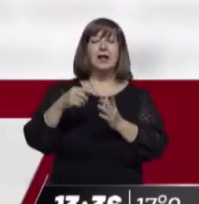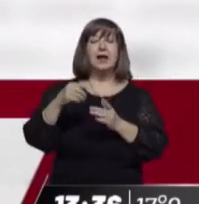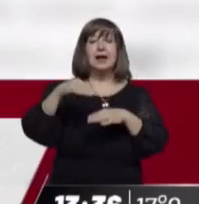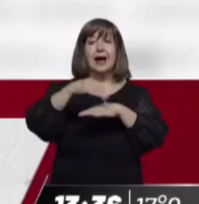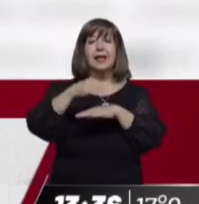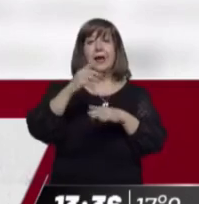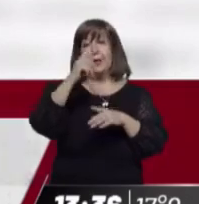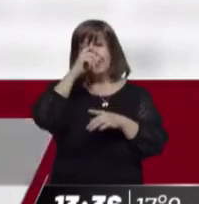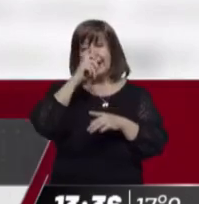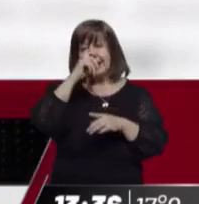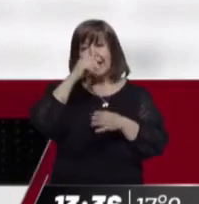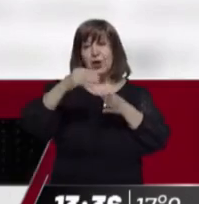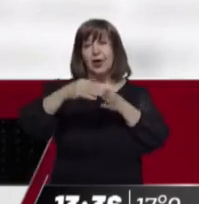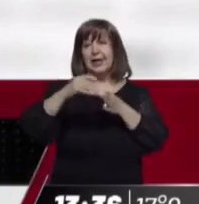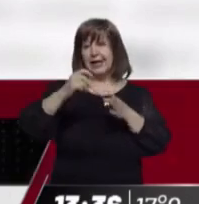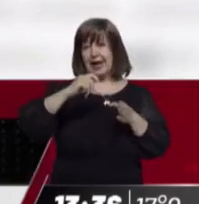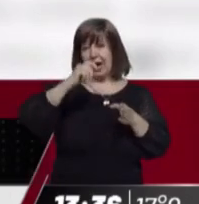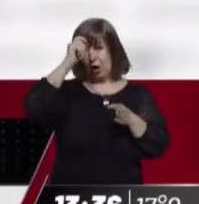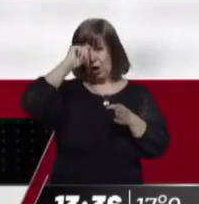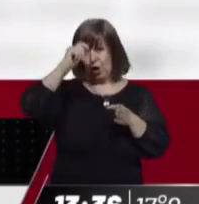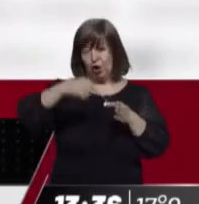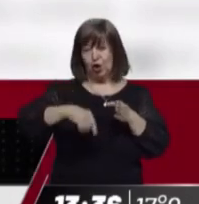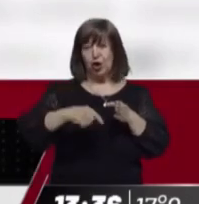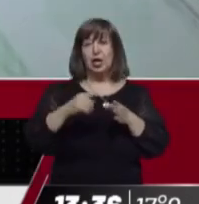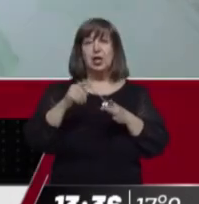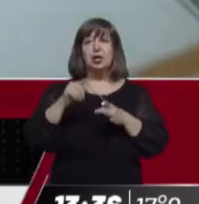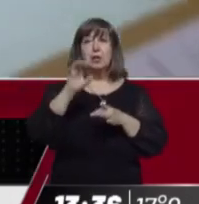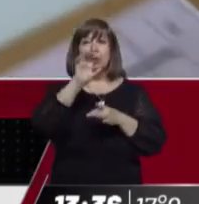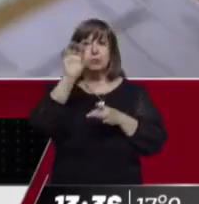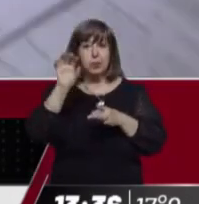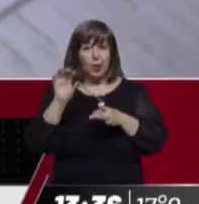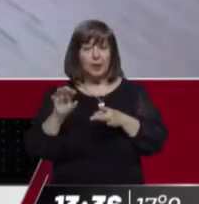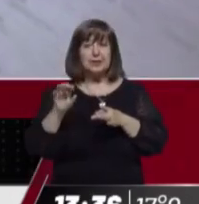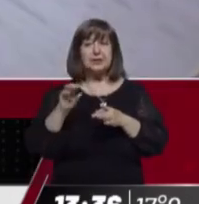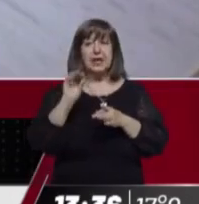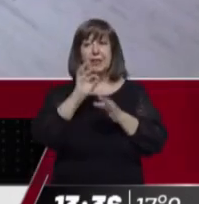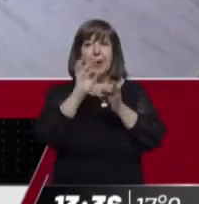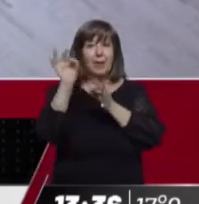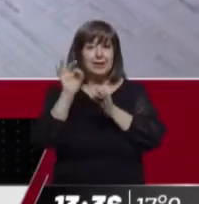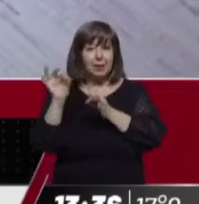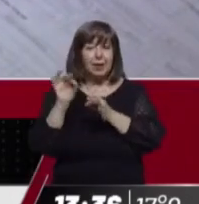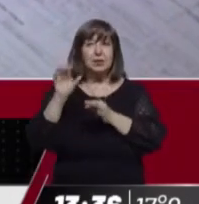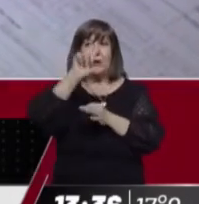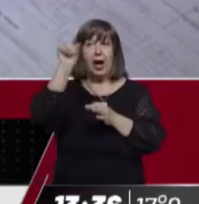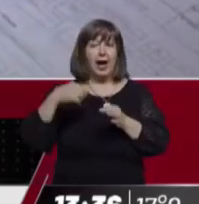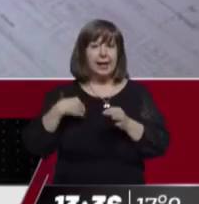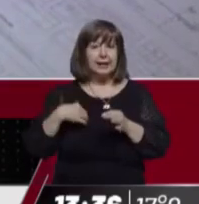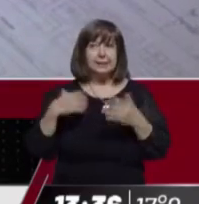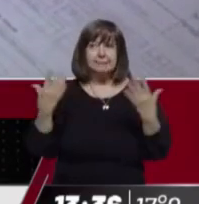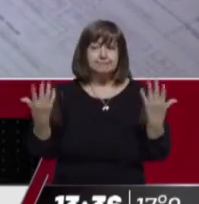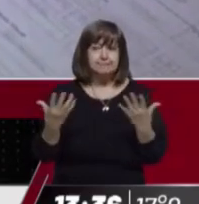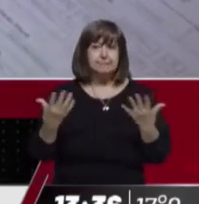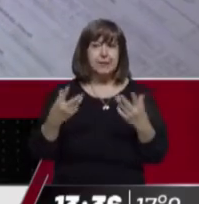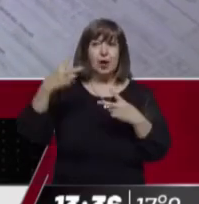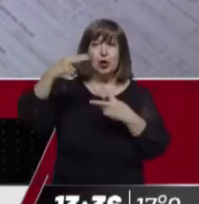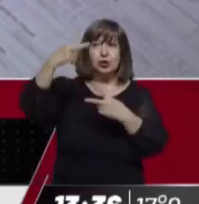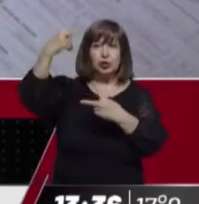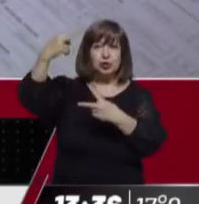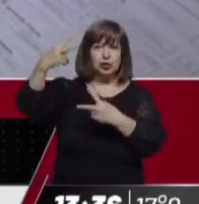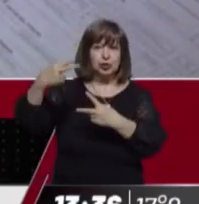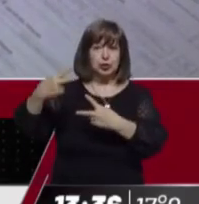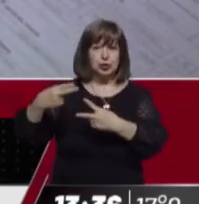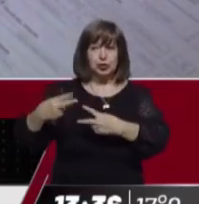en la calle Belgrano, casi Colón, pero después están todas las sedes en la provincia y todo Mendoza y toda Argentina está afectado de la misma manera, así que habrá que